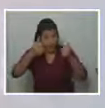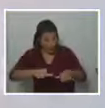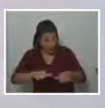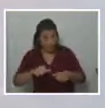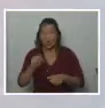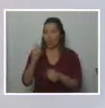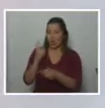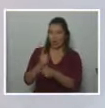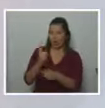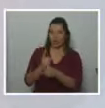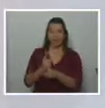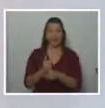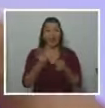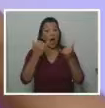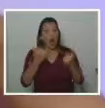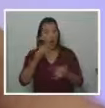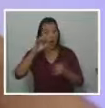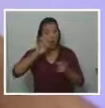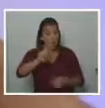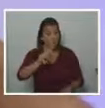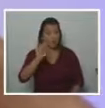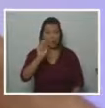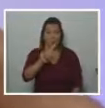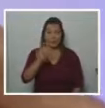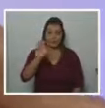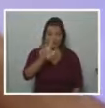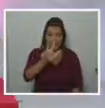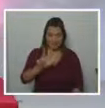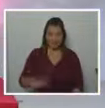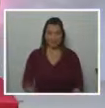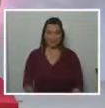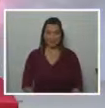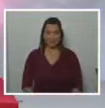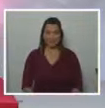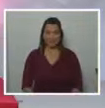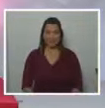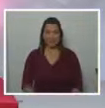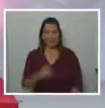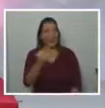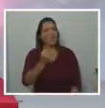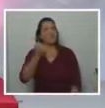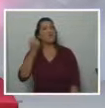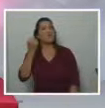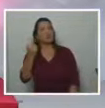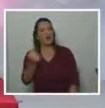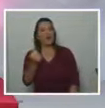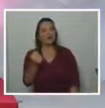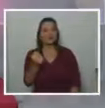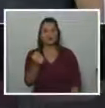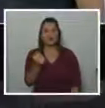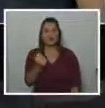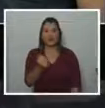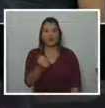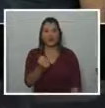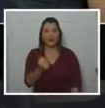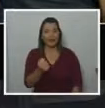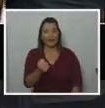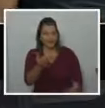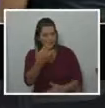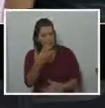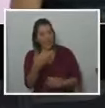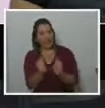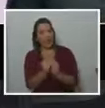Ahí. Giremos entonces, tomemos la marca roja y a la cuenta de 1, 2 y 3. Una fuerza bastante grande. Ven aquí, Wilber,